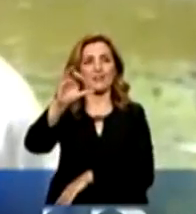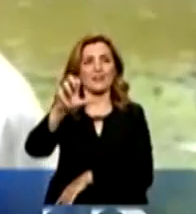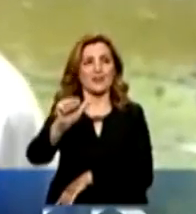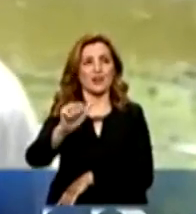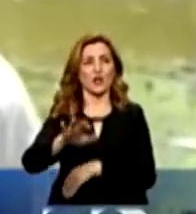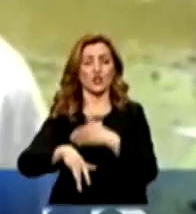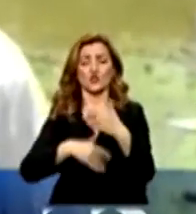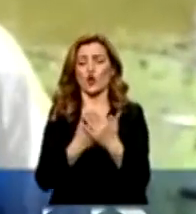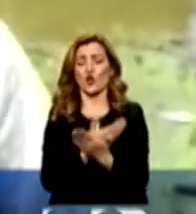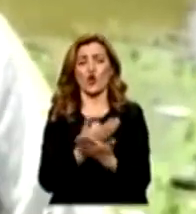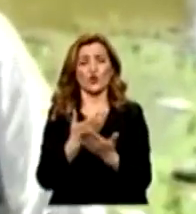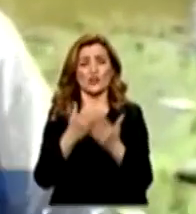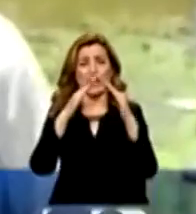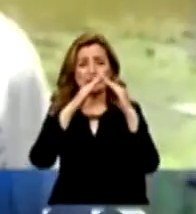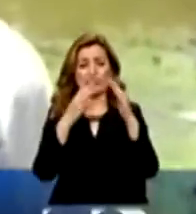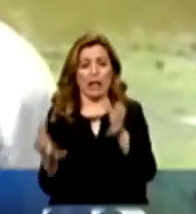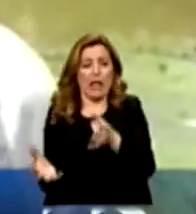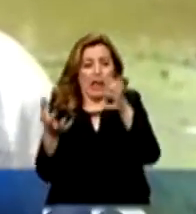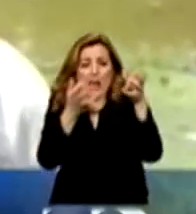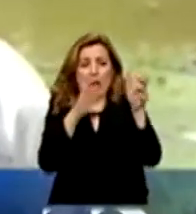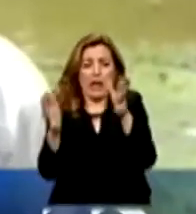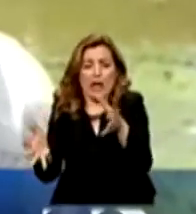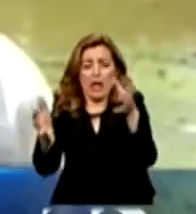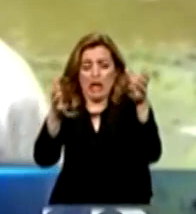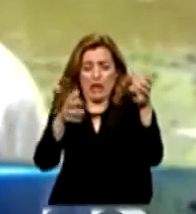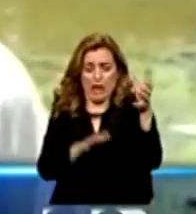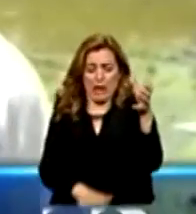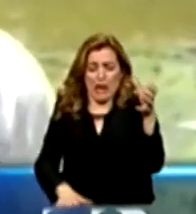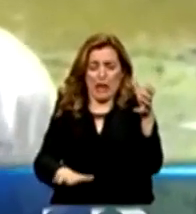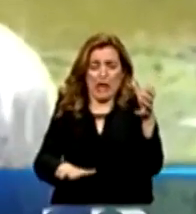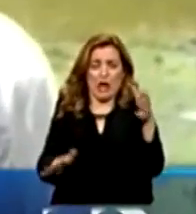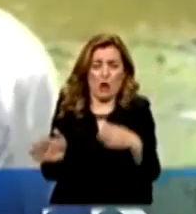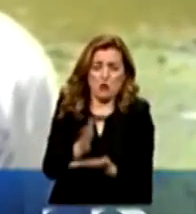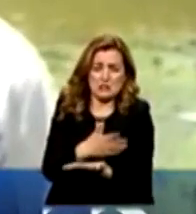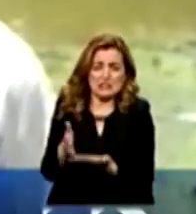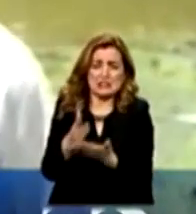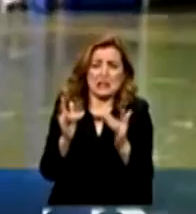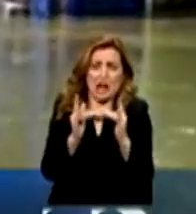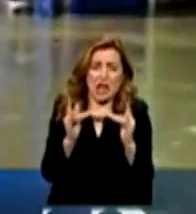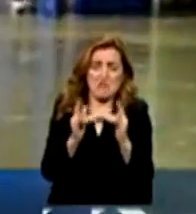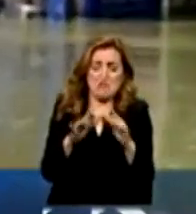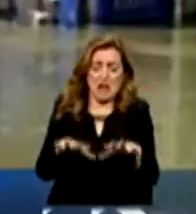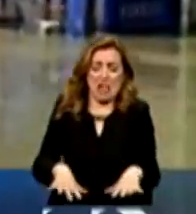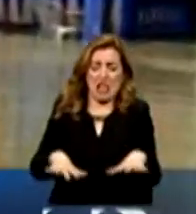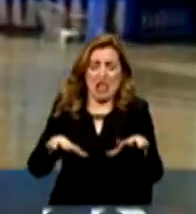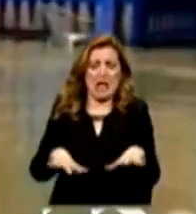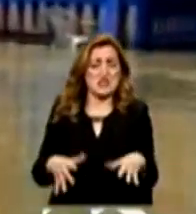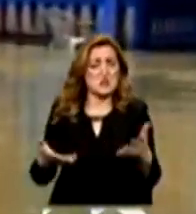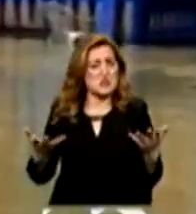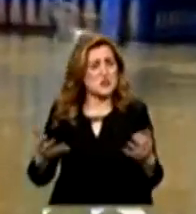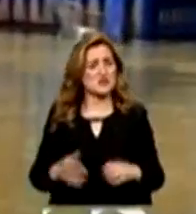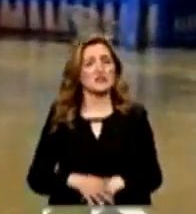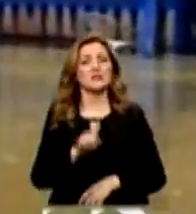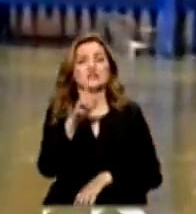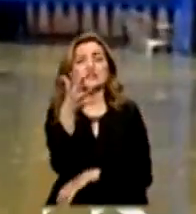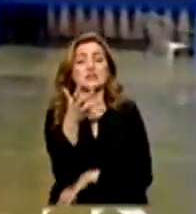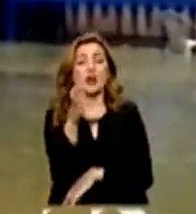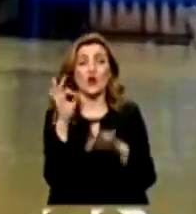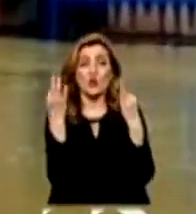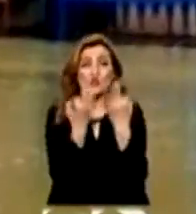todo, y mojándose están ahí las cosas, cocinas, colchones, todo. De las 115